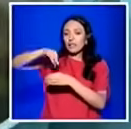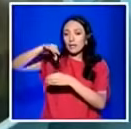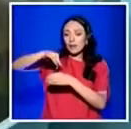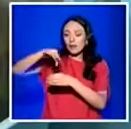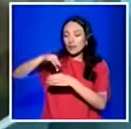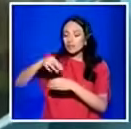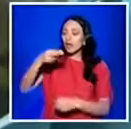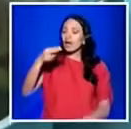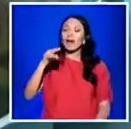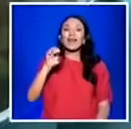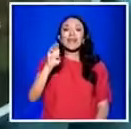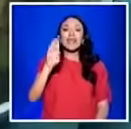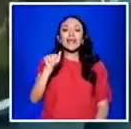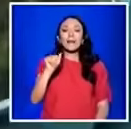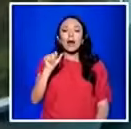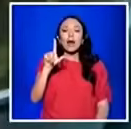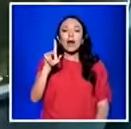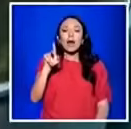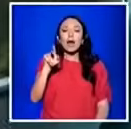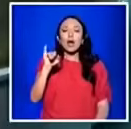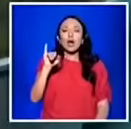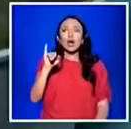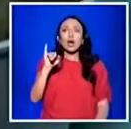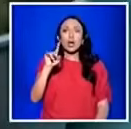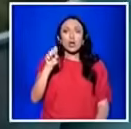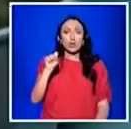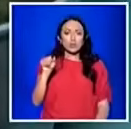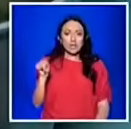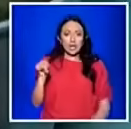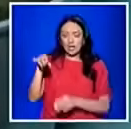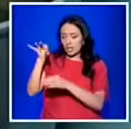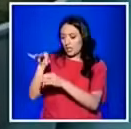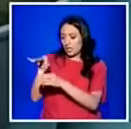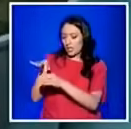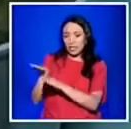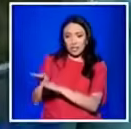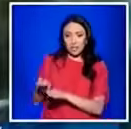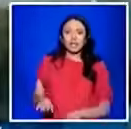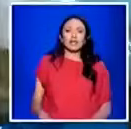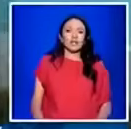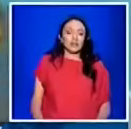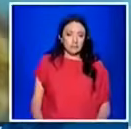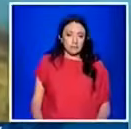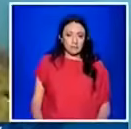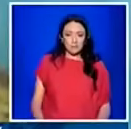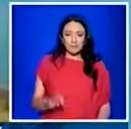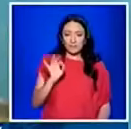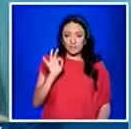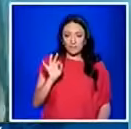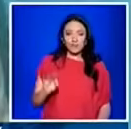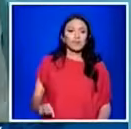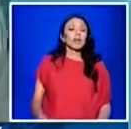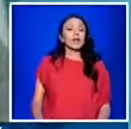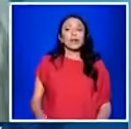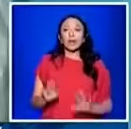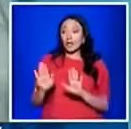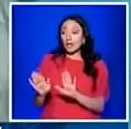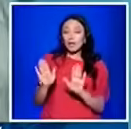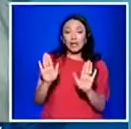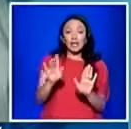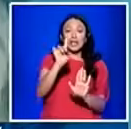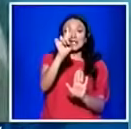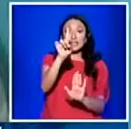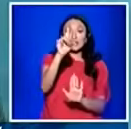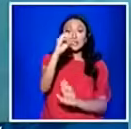De hierba luisa. Miren qué delicia cómo se está preparando ese caldito, porque es el cariño que tiene